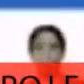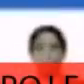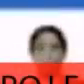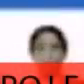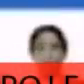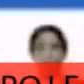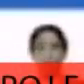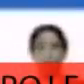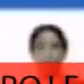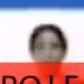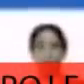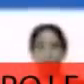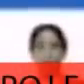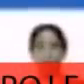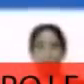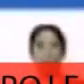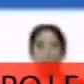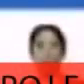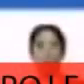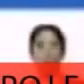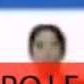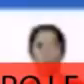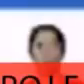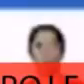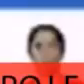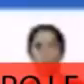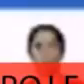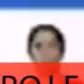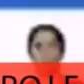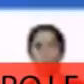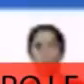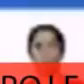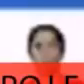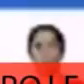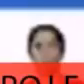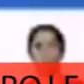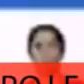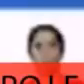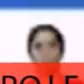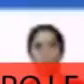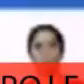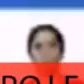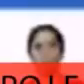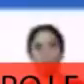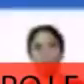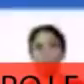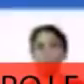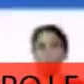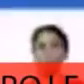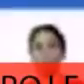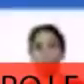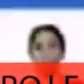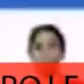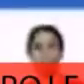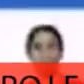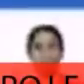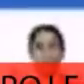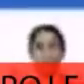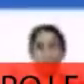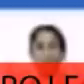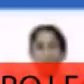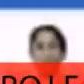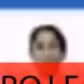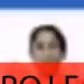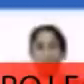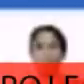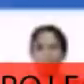2015, 2016, 2017. En el 2017 invitan a la gente a un compartir, a un chiste de ahí, de que firmaran un bote de papelitos